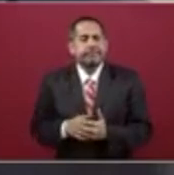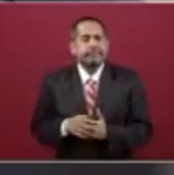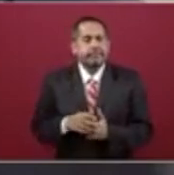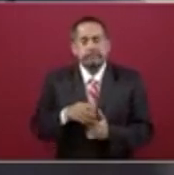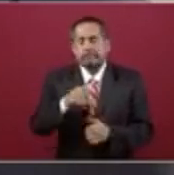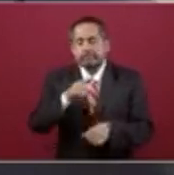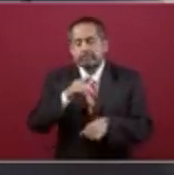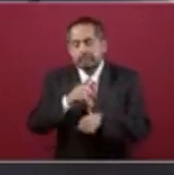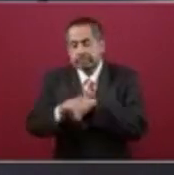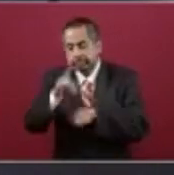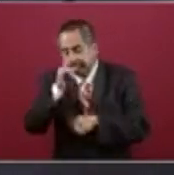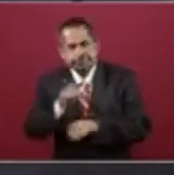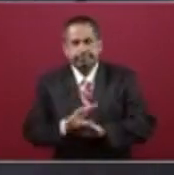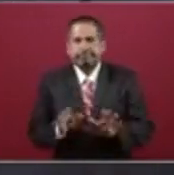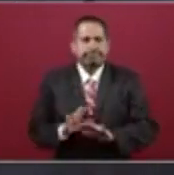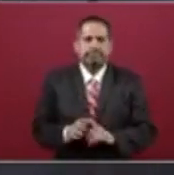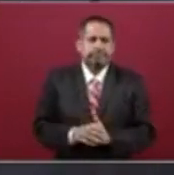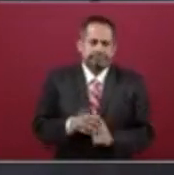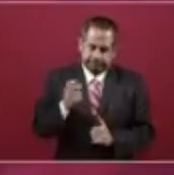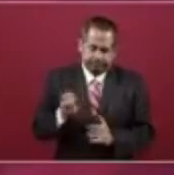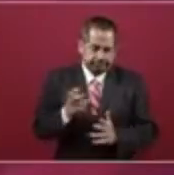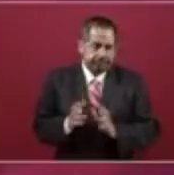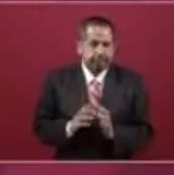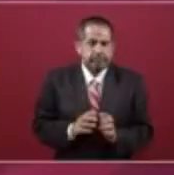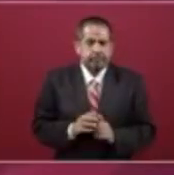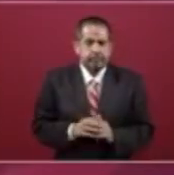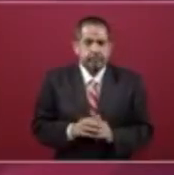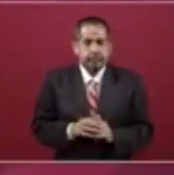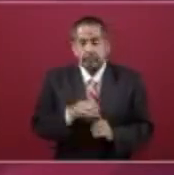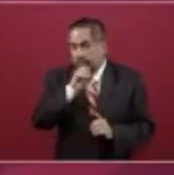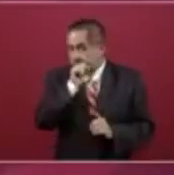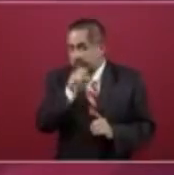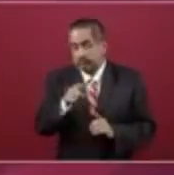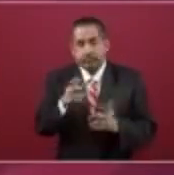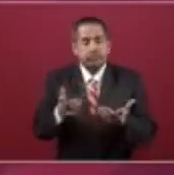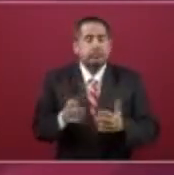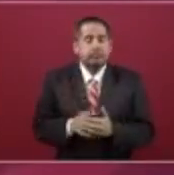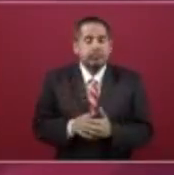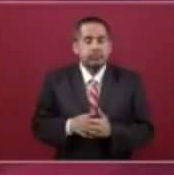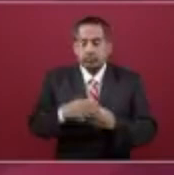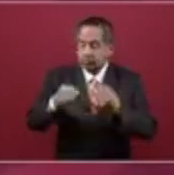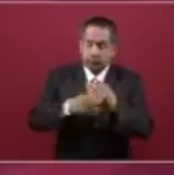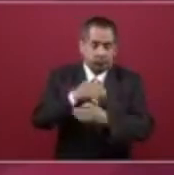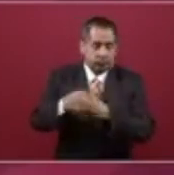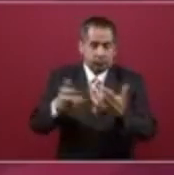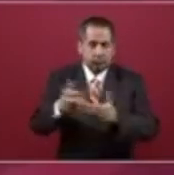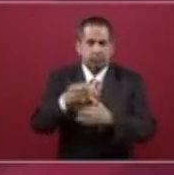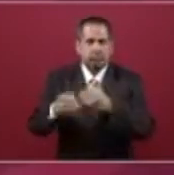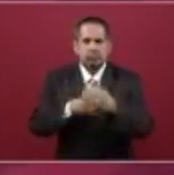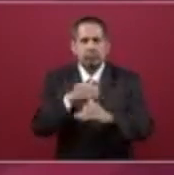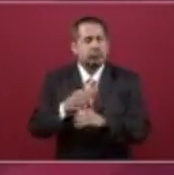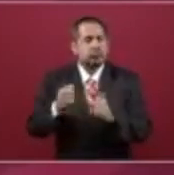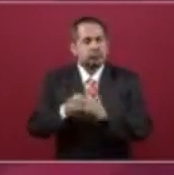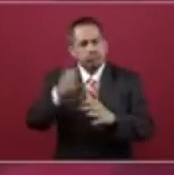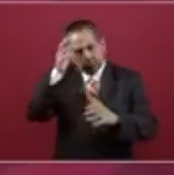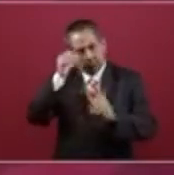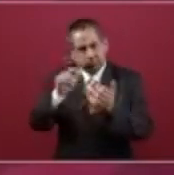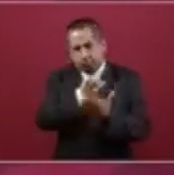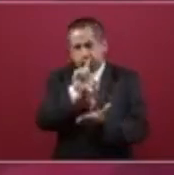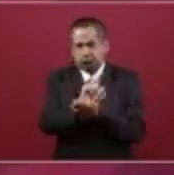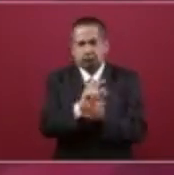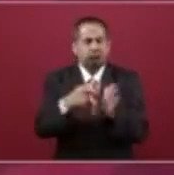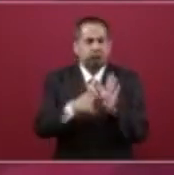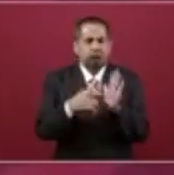fallar. Entonces, además, todo se hace de conformidad con la ley.